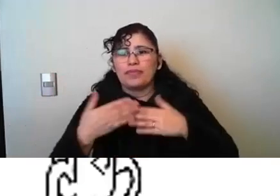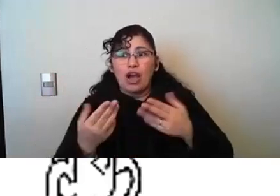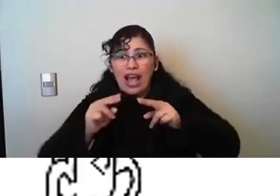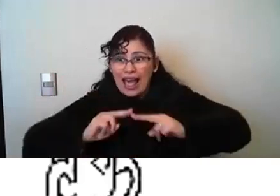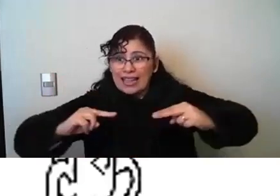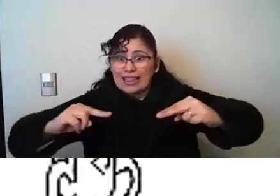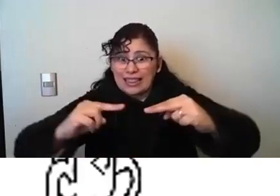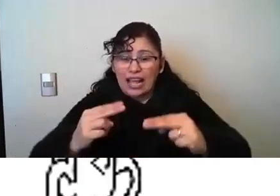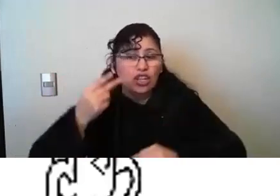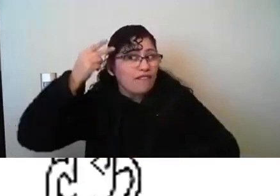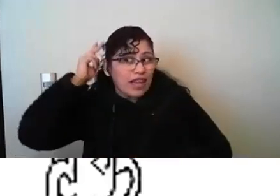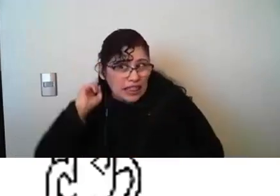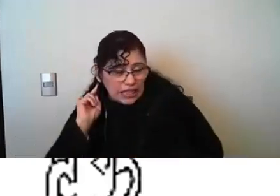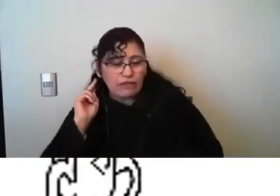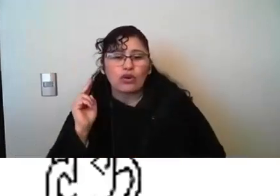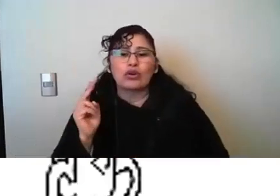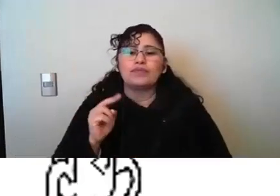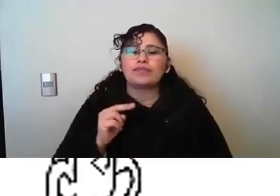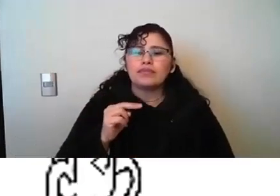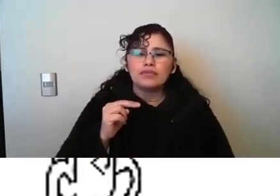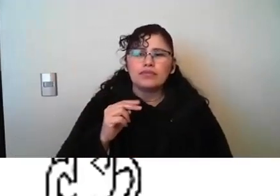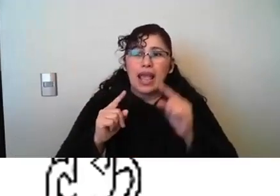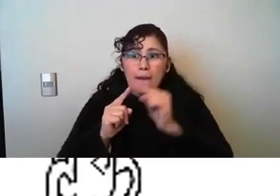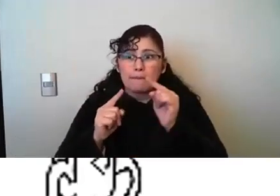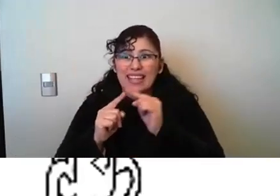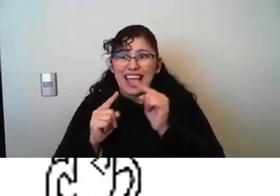como vimos en las clases anteriores, pertenecen a la vía